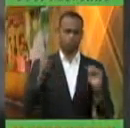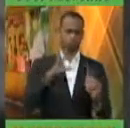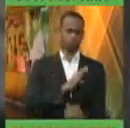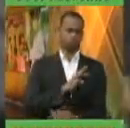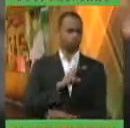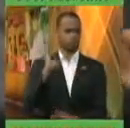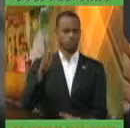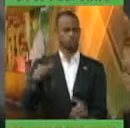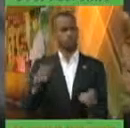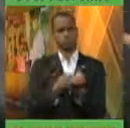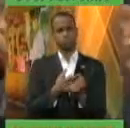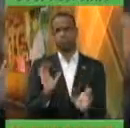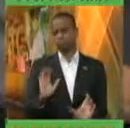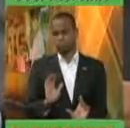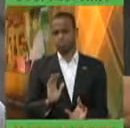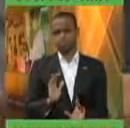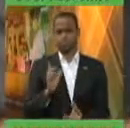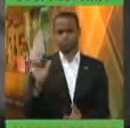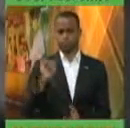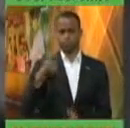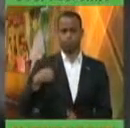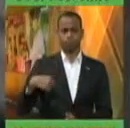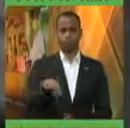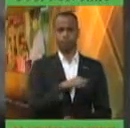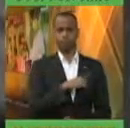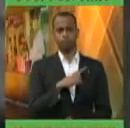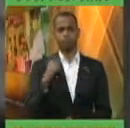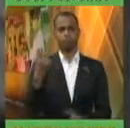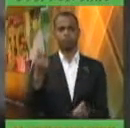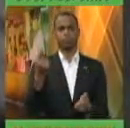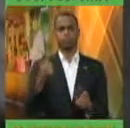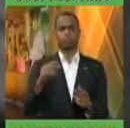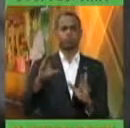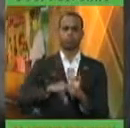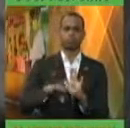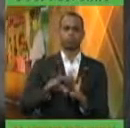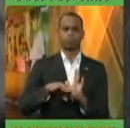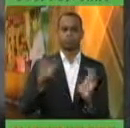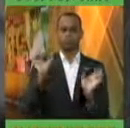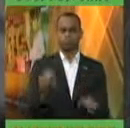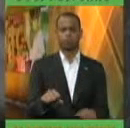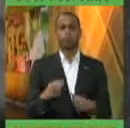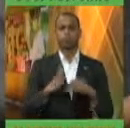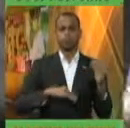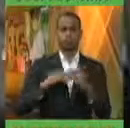y además que nosotros estamos preparados para hacerlo a bajo costo